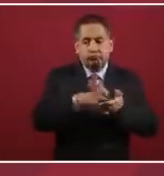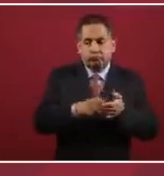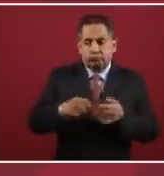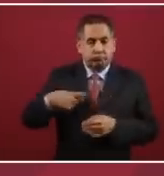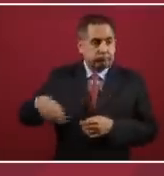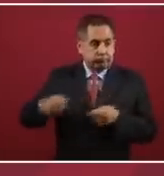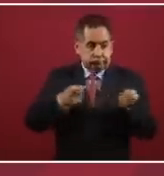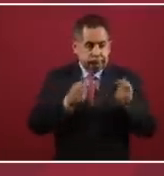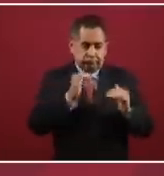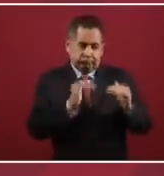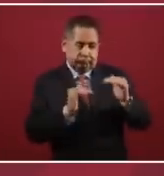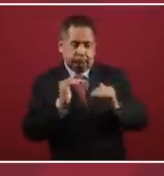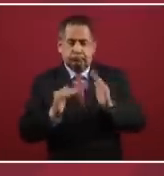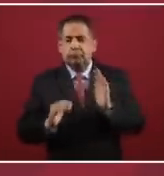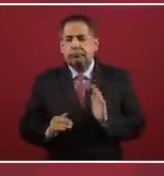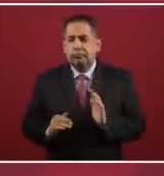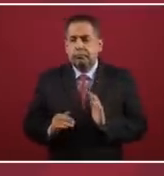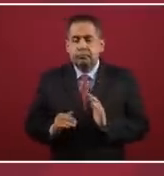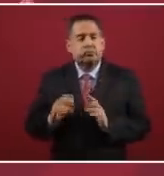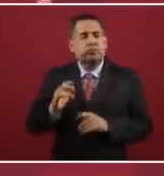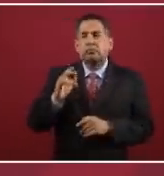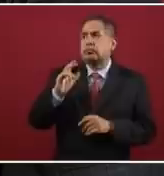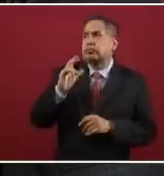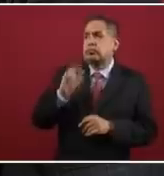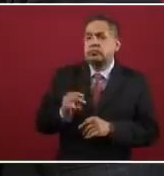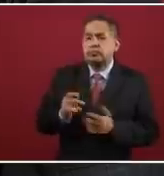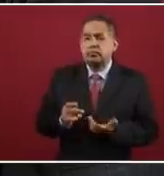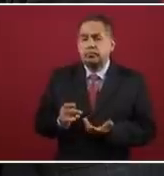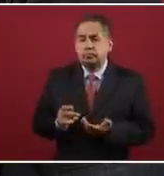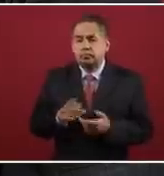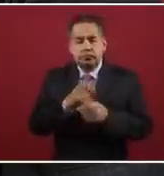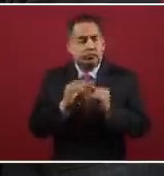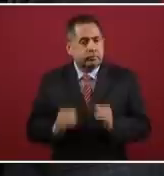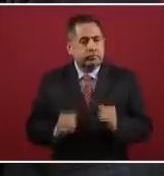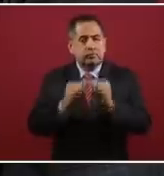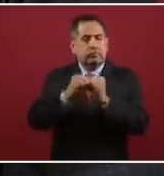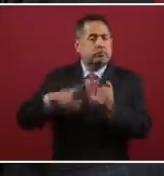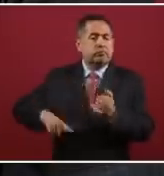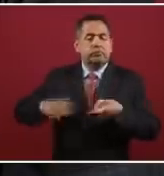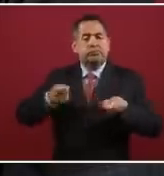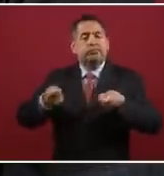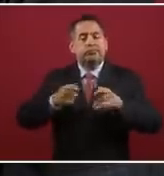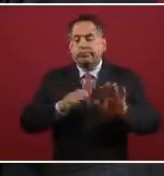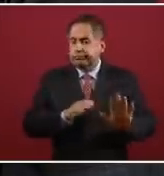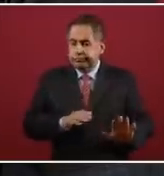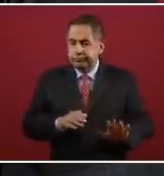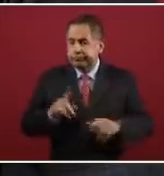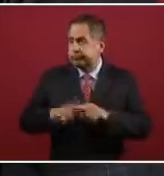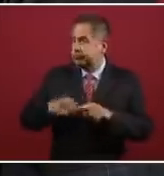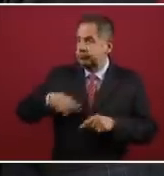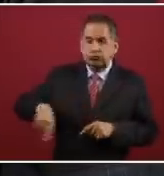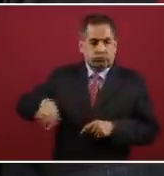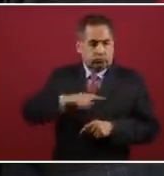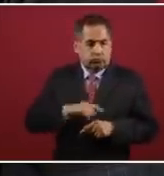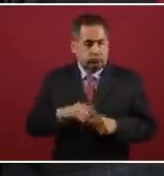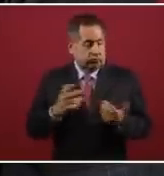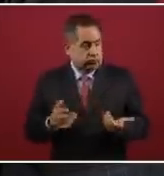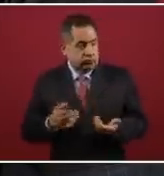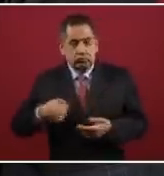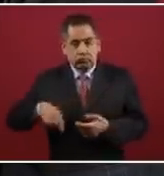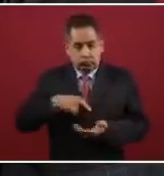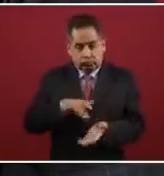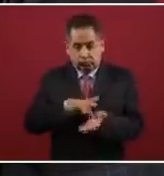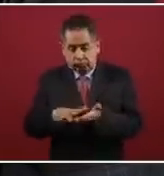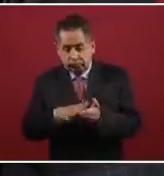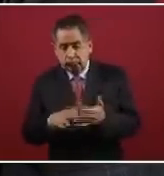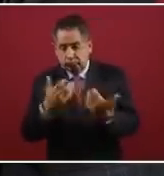del precio, no una institución de gobierno, de manera tal que al apoyar al productor